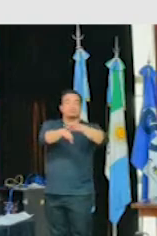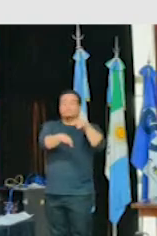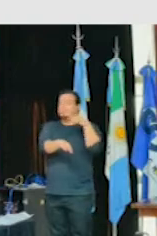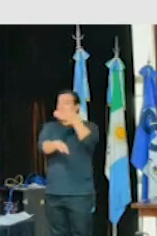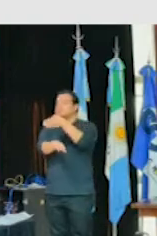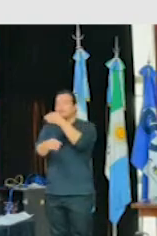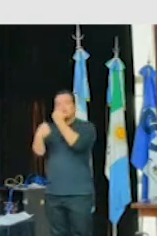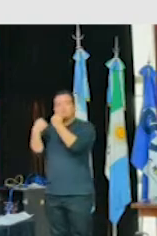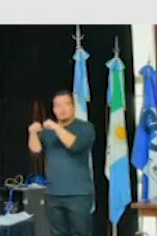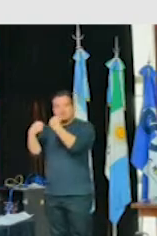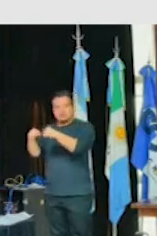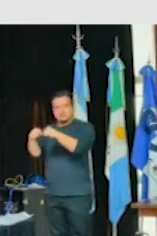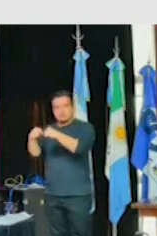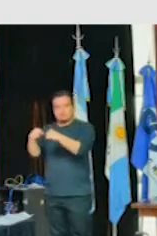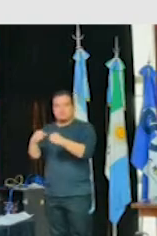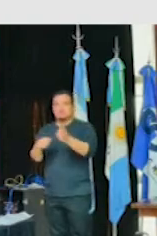medios, pero